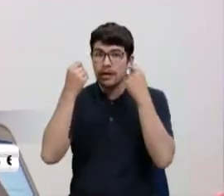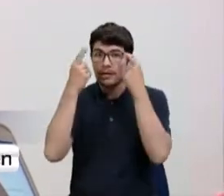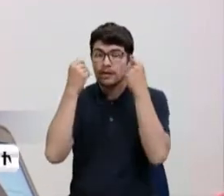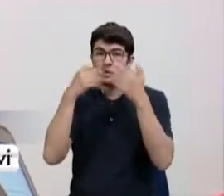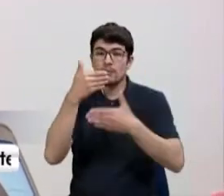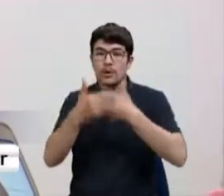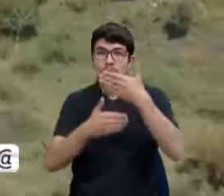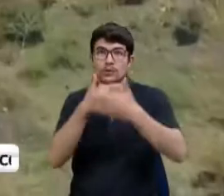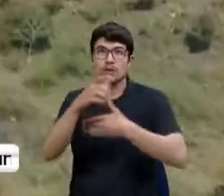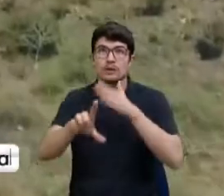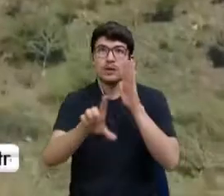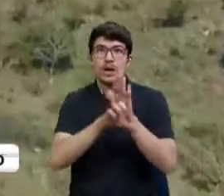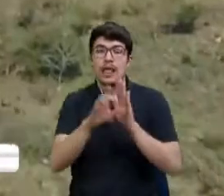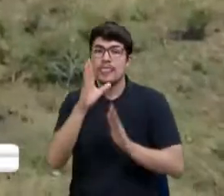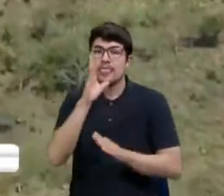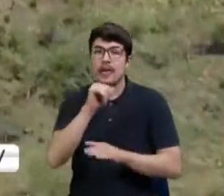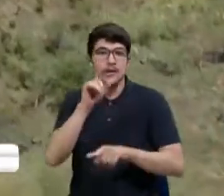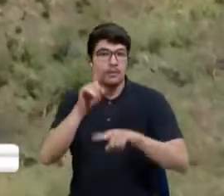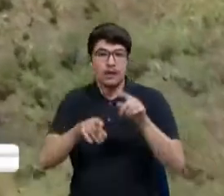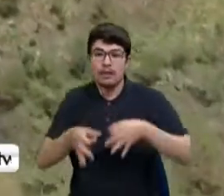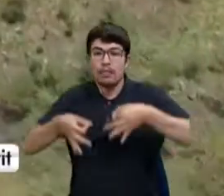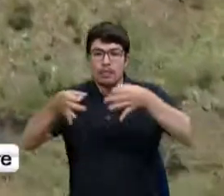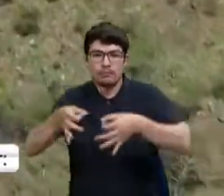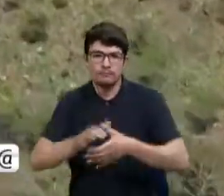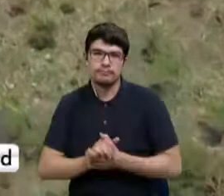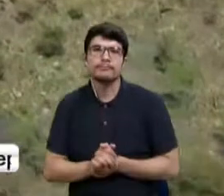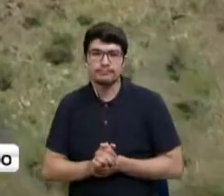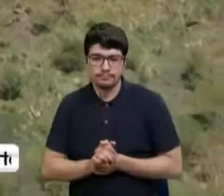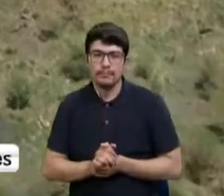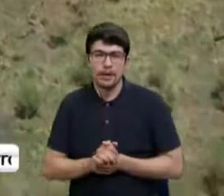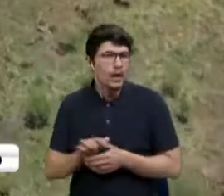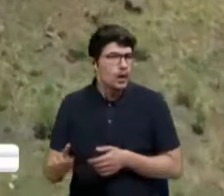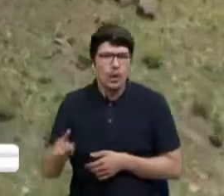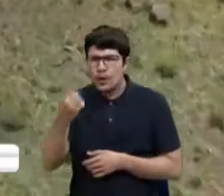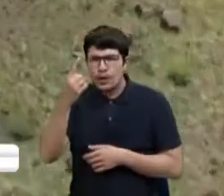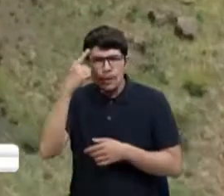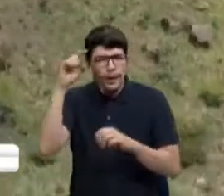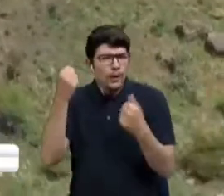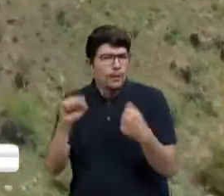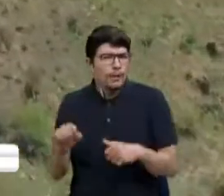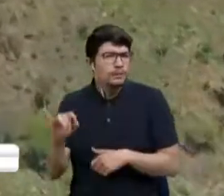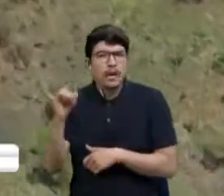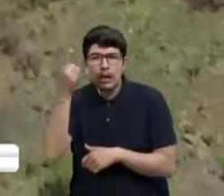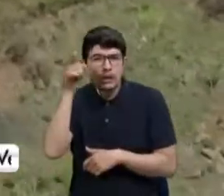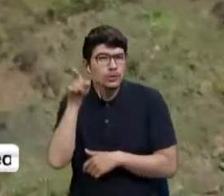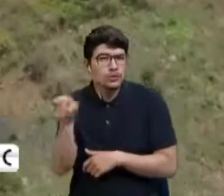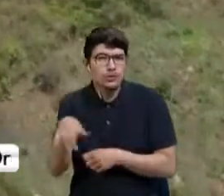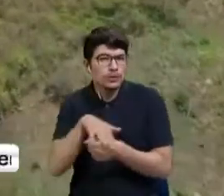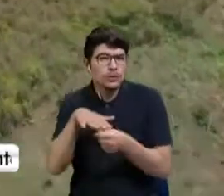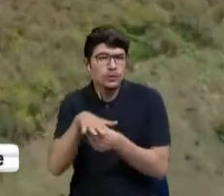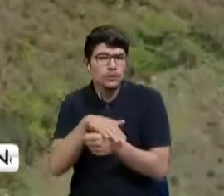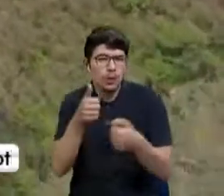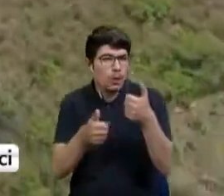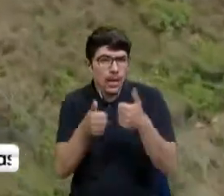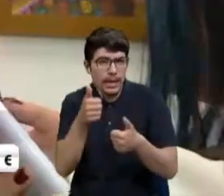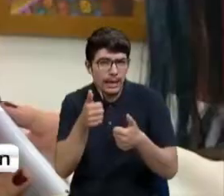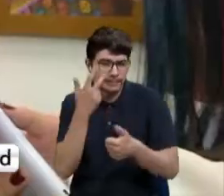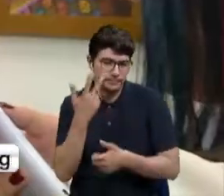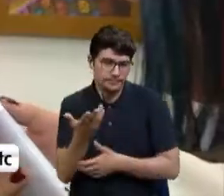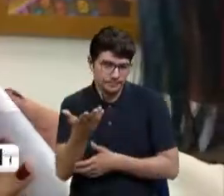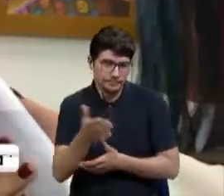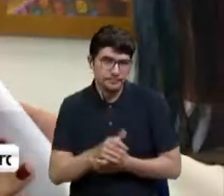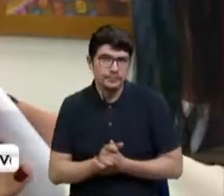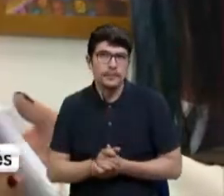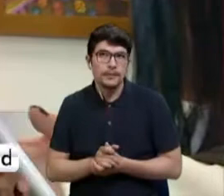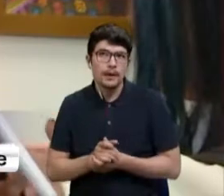que nadie los puede violar. Lo único que podría llegar a preocupar en la construcción de la variante a estas alturas es lo siguiente. Cuanto antes